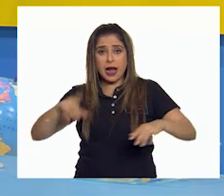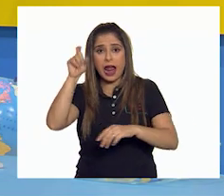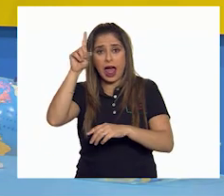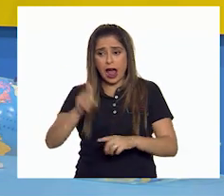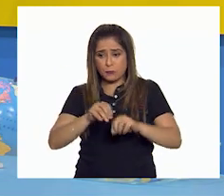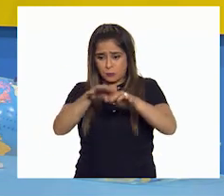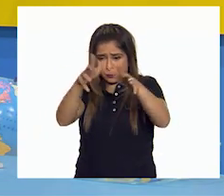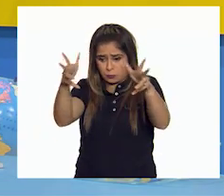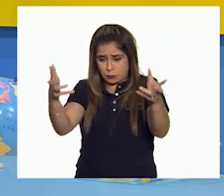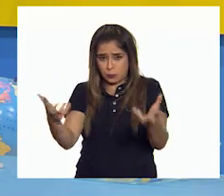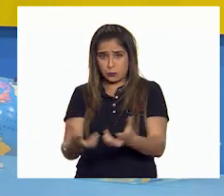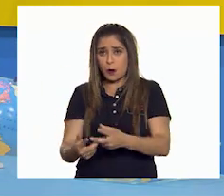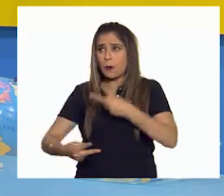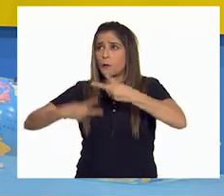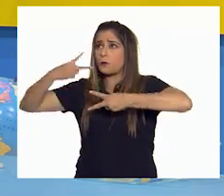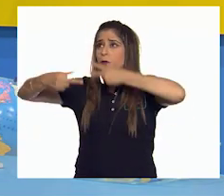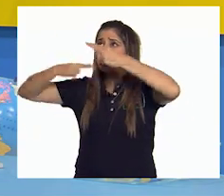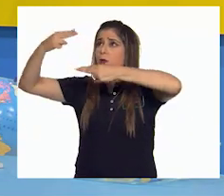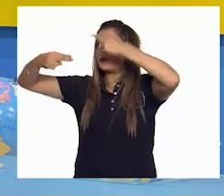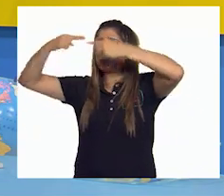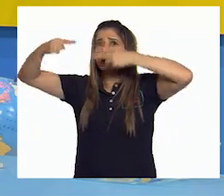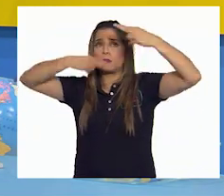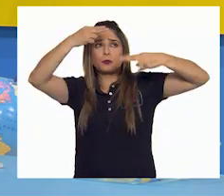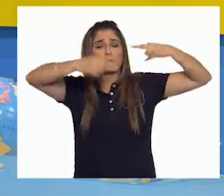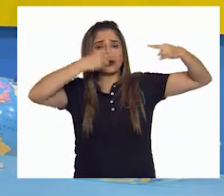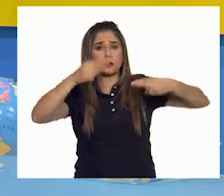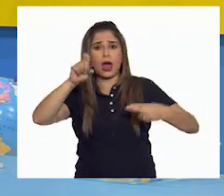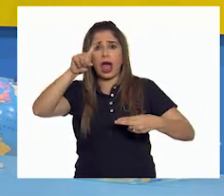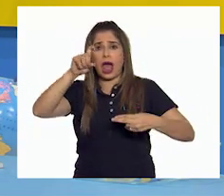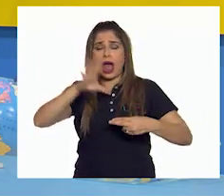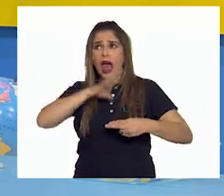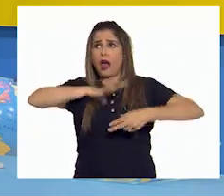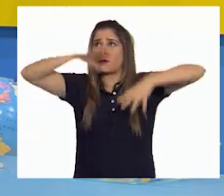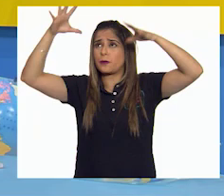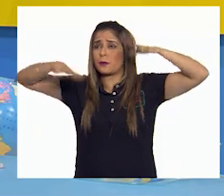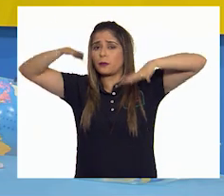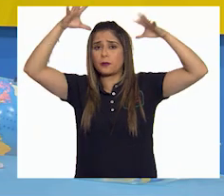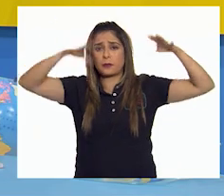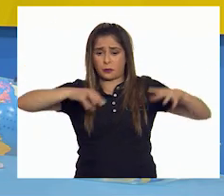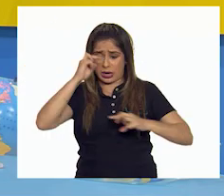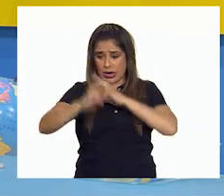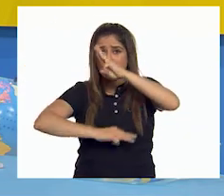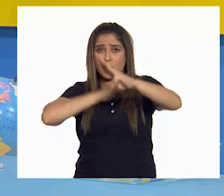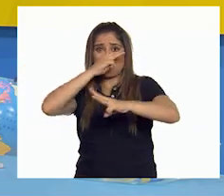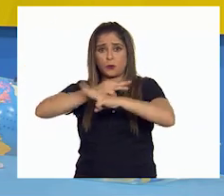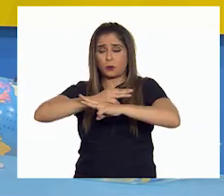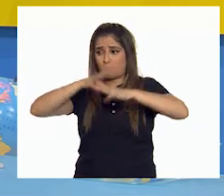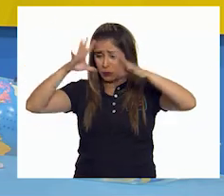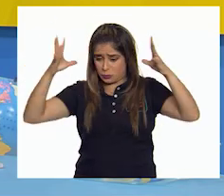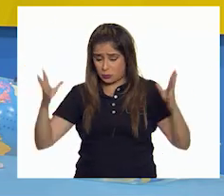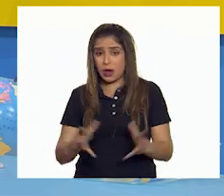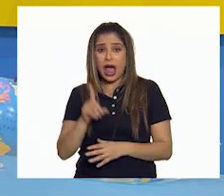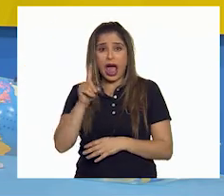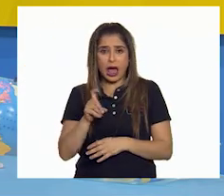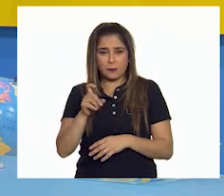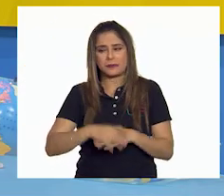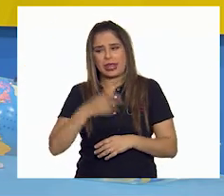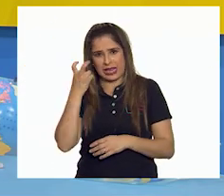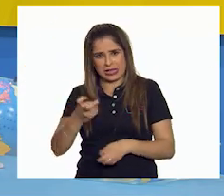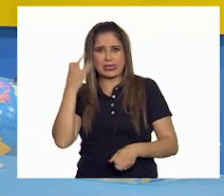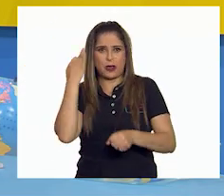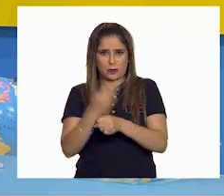para la vida. Como veremos a continuación, como pueden darse cuenta, hoy analizaremos el ciclo